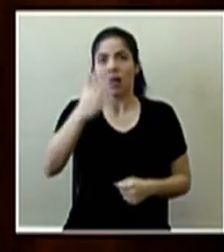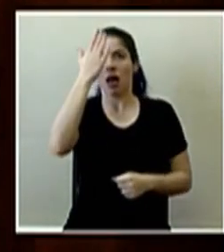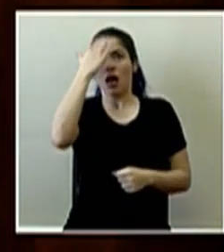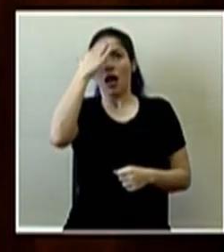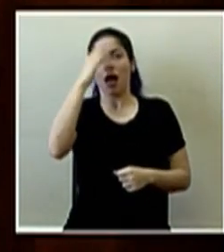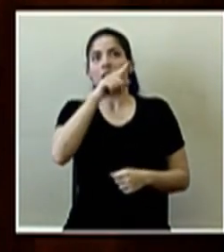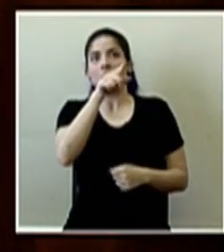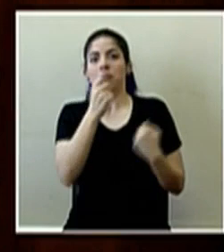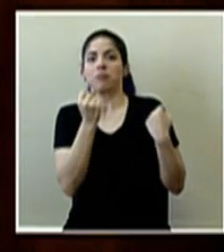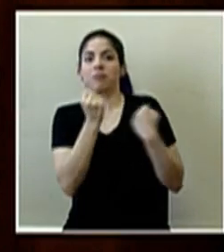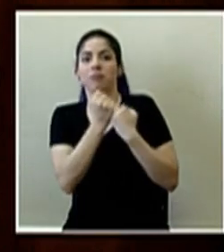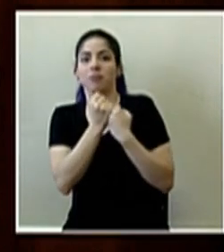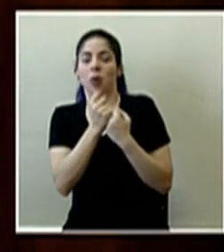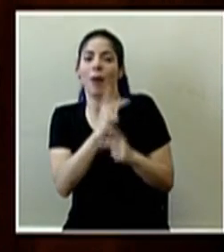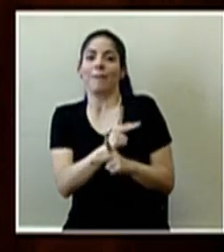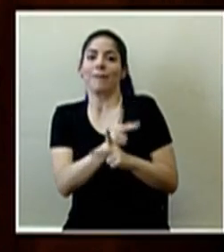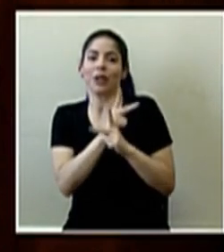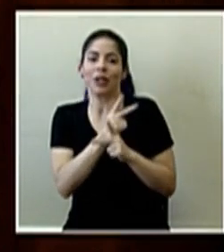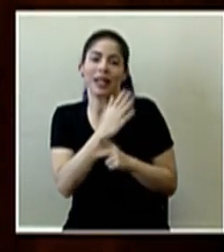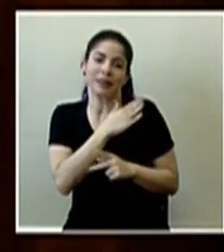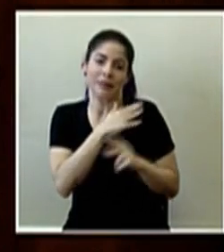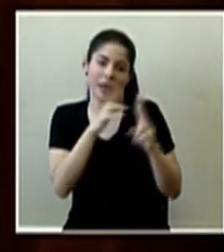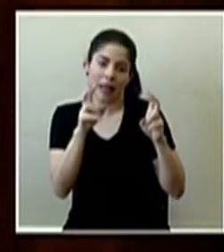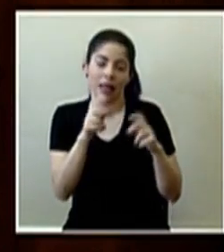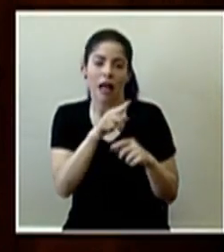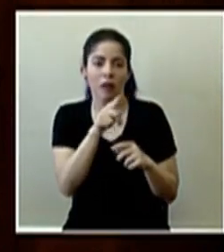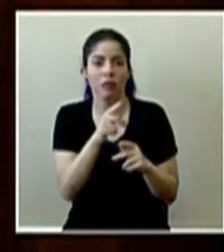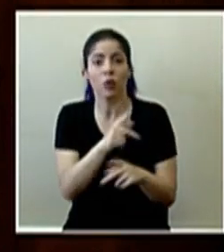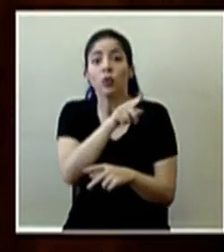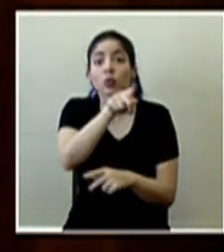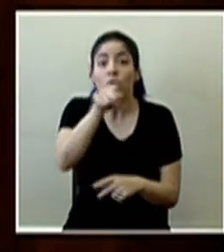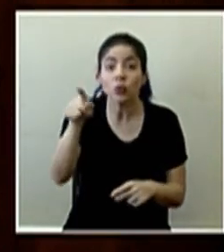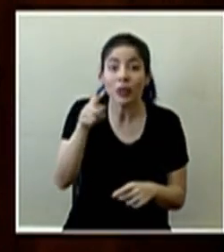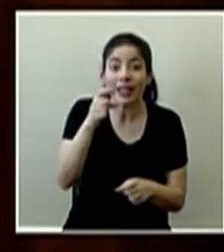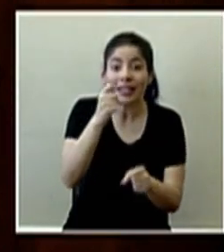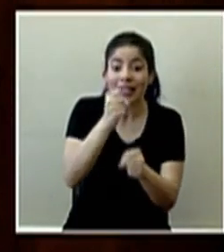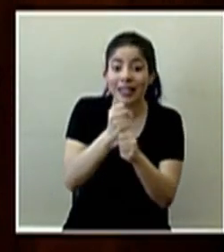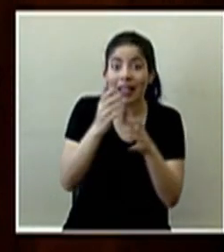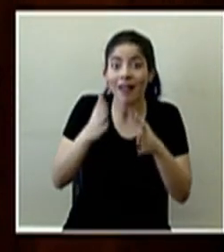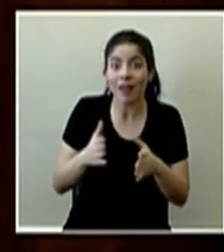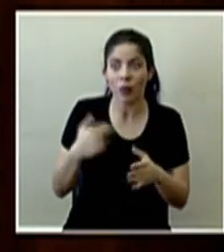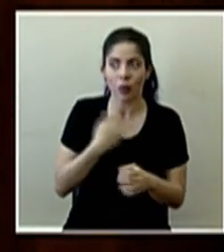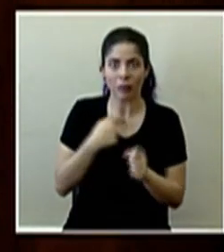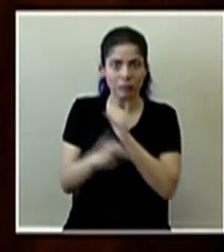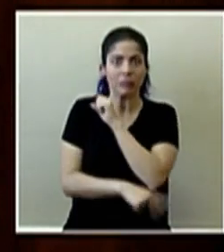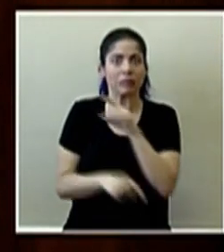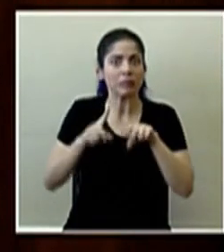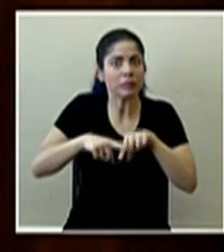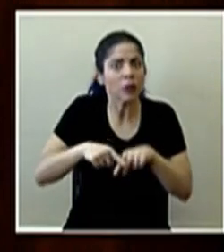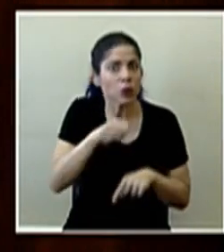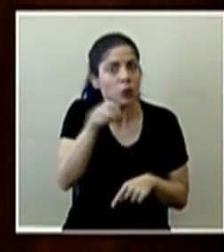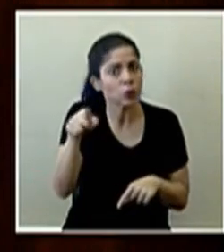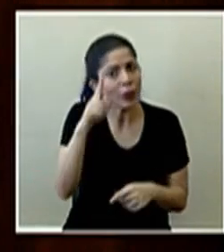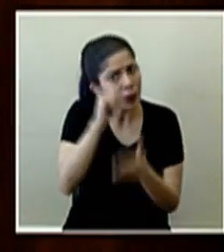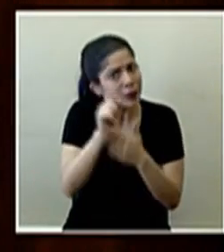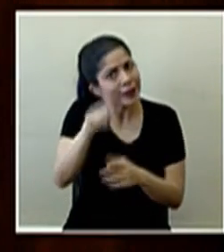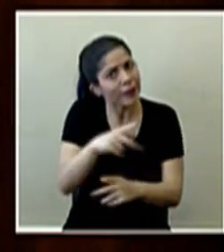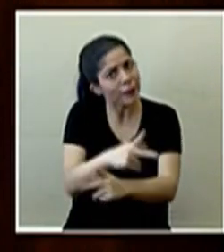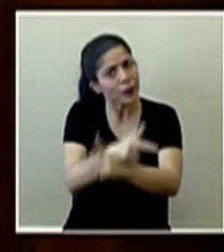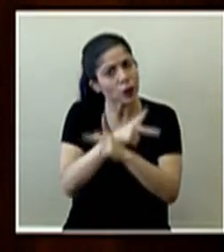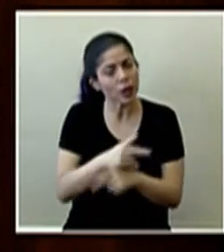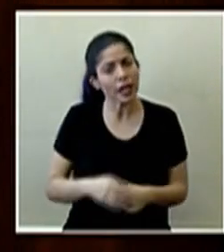cubierta su espalda. Ustedes son los funcionarios de los cuales depende nuestro país y tenemos que